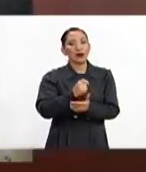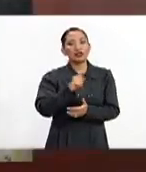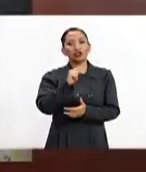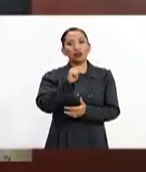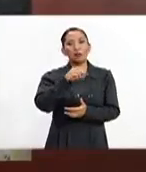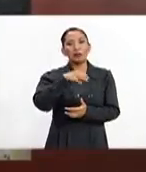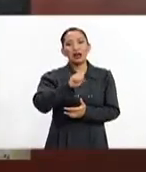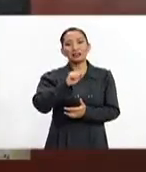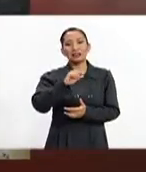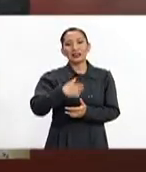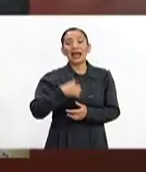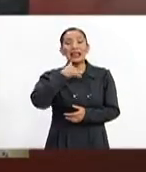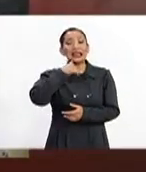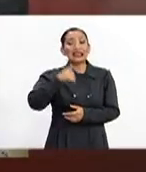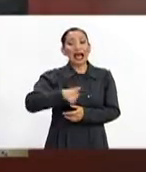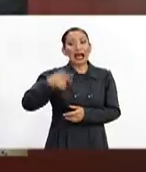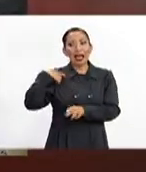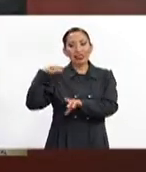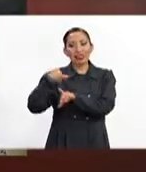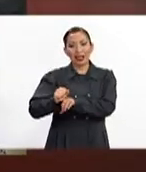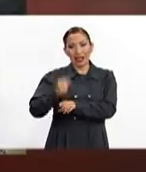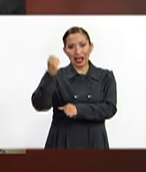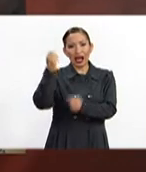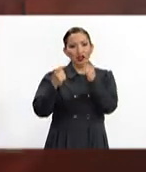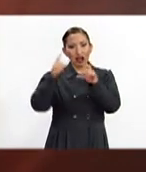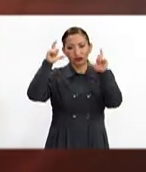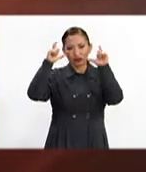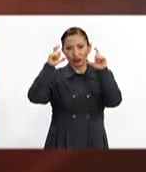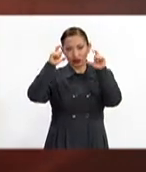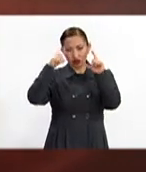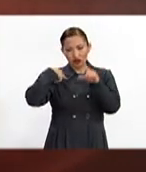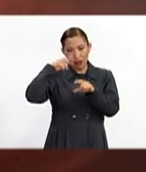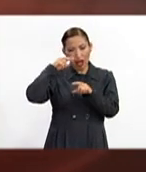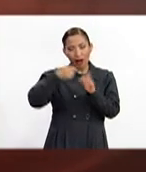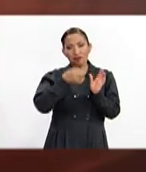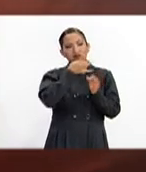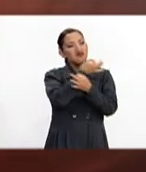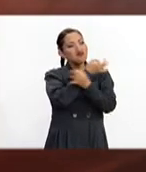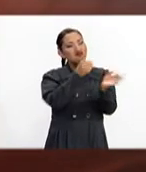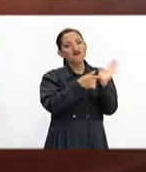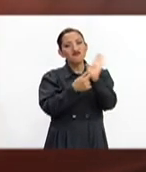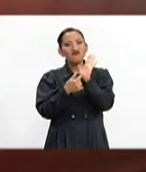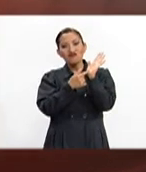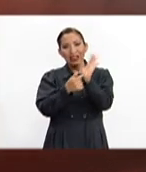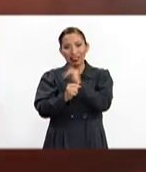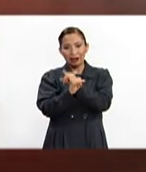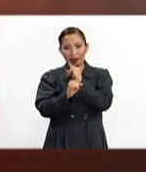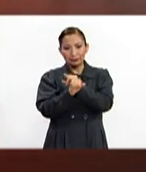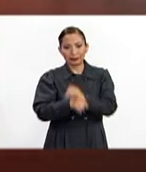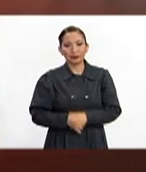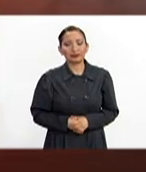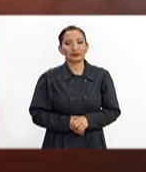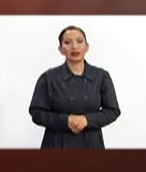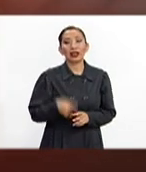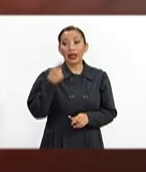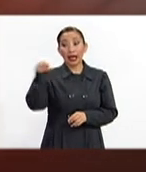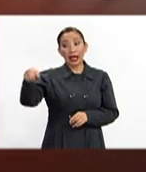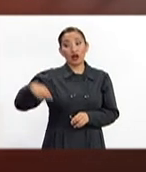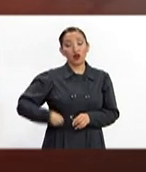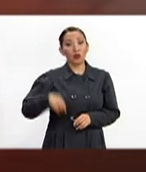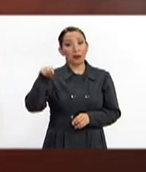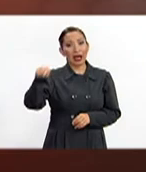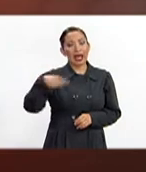fue detenido en Florencia, Italia. Hay algunas fotografías que han circulado en los medios de comunicación. Se le acusa